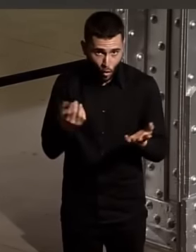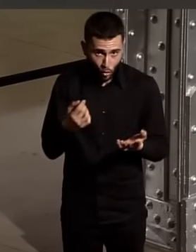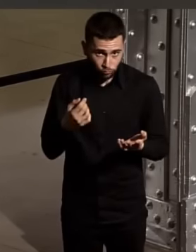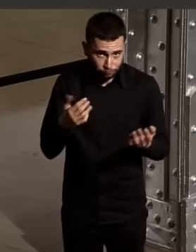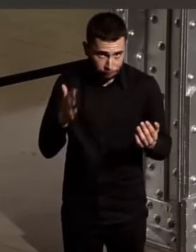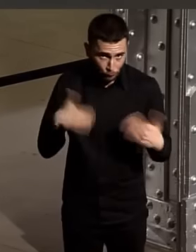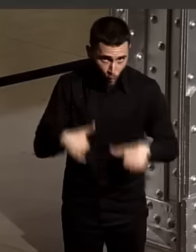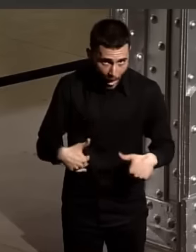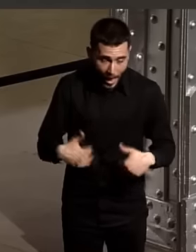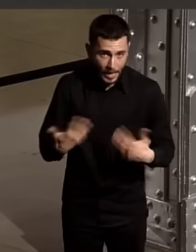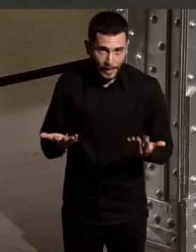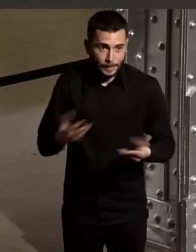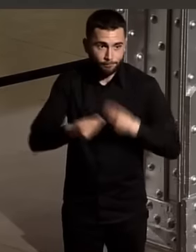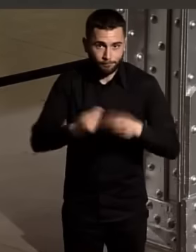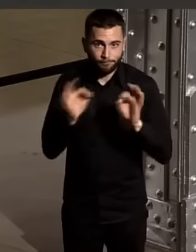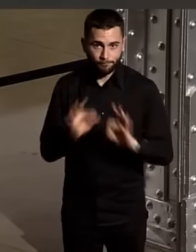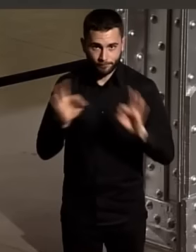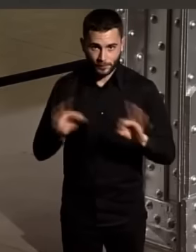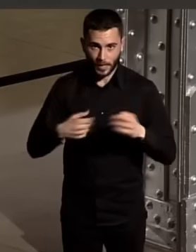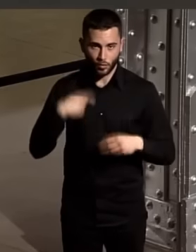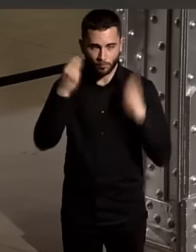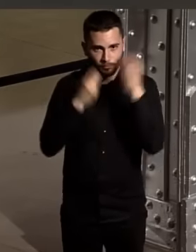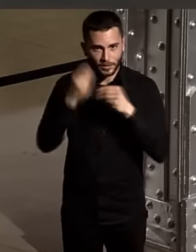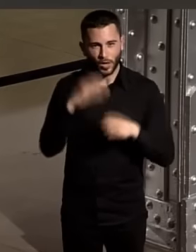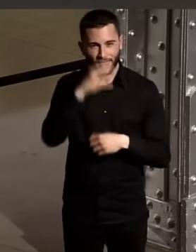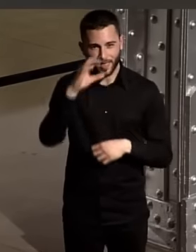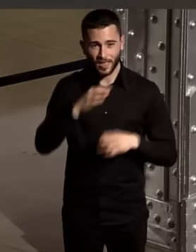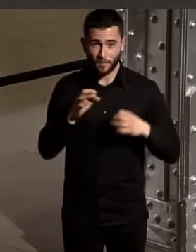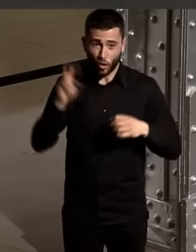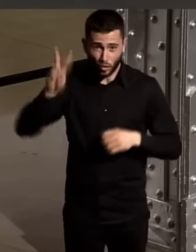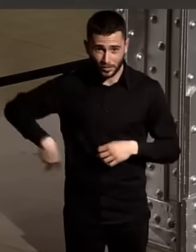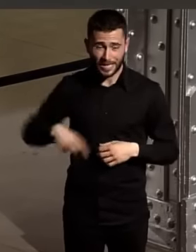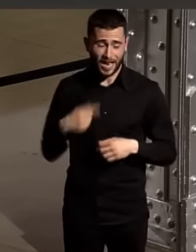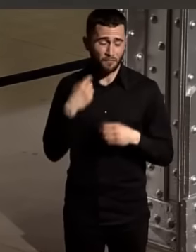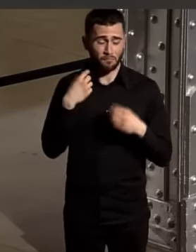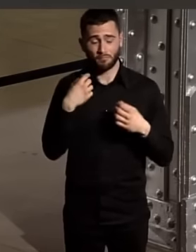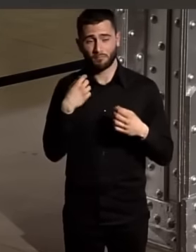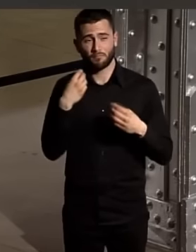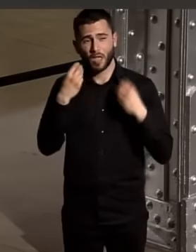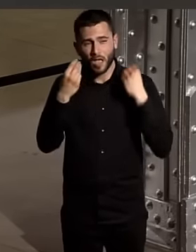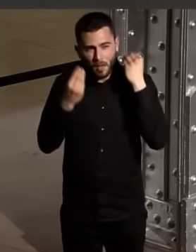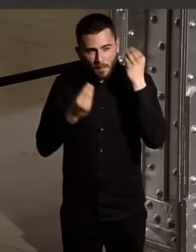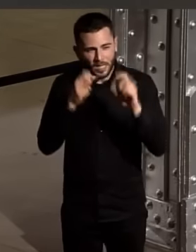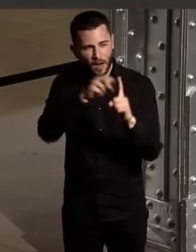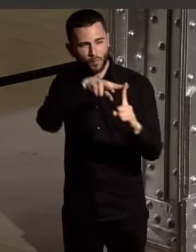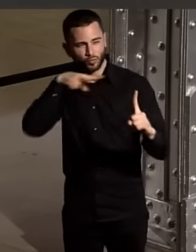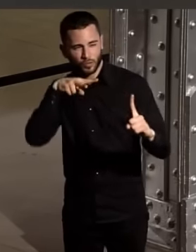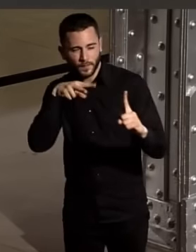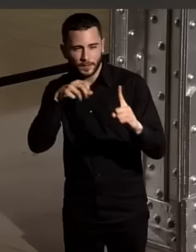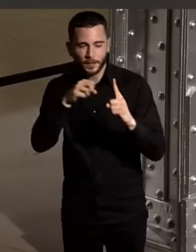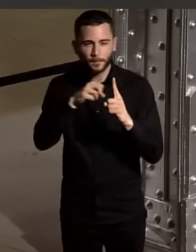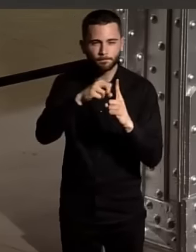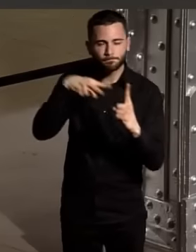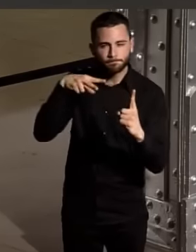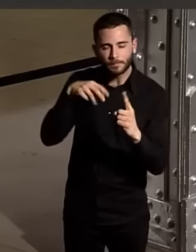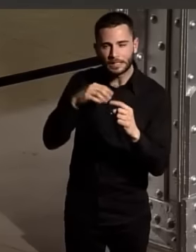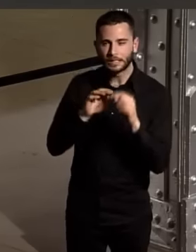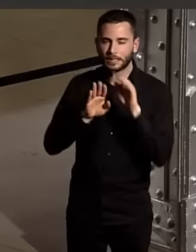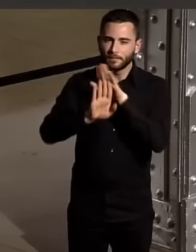nada Yo muchas veces digo que para ser científico tienes que ser capaz de mirar las cosas de reojo no las puedes mirar de frente tienes que ser capaz